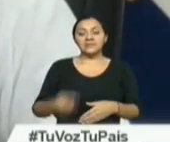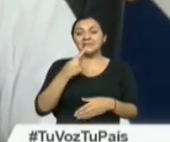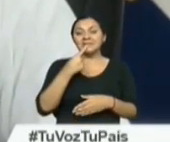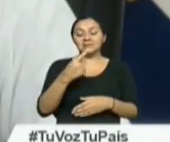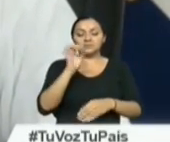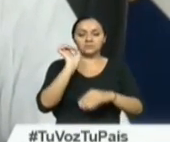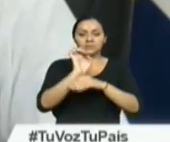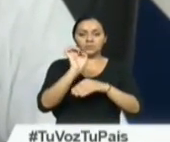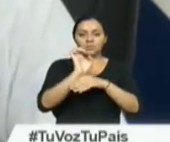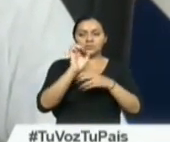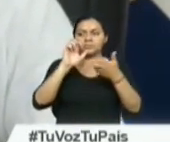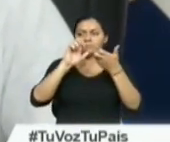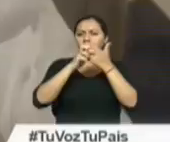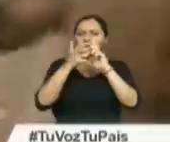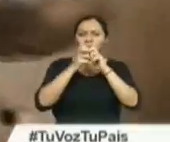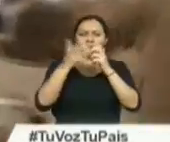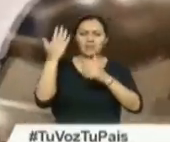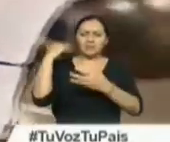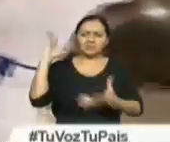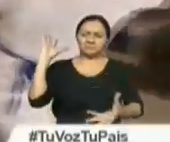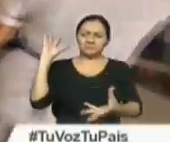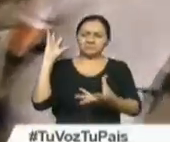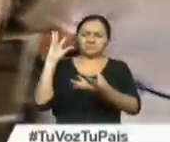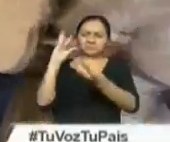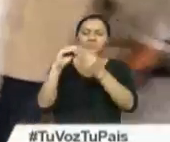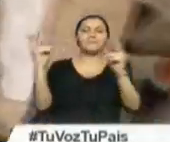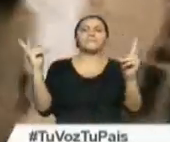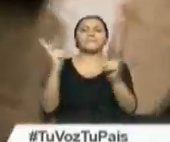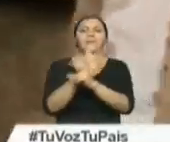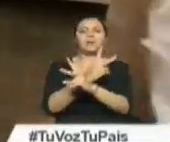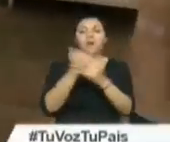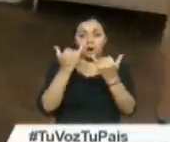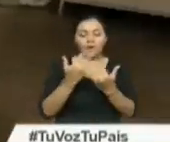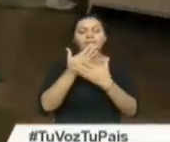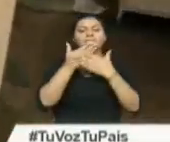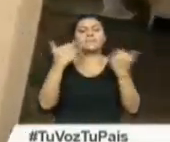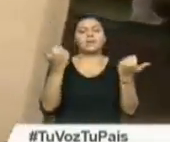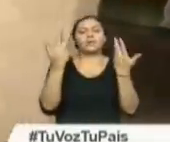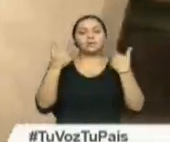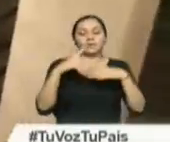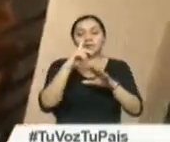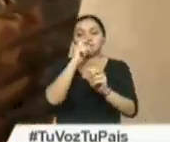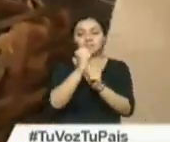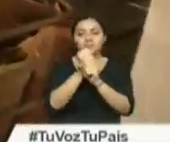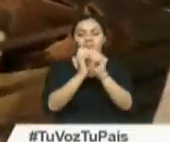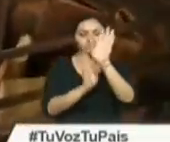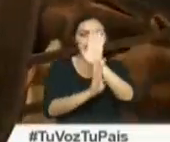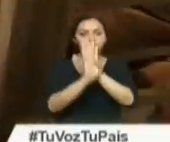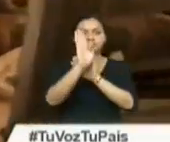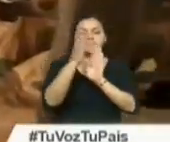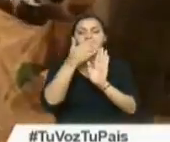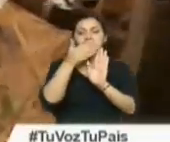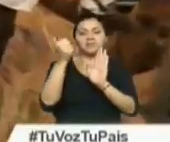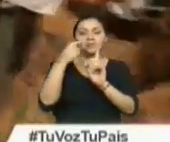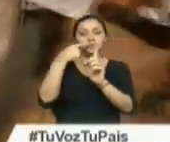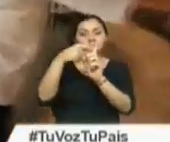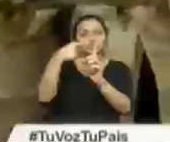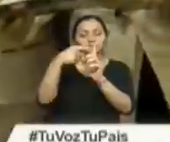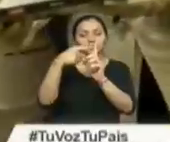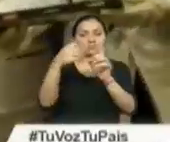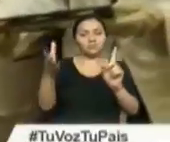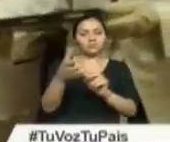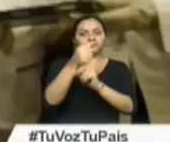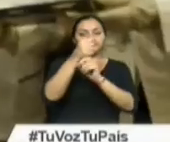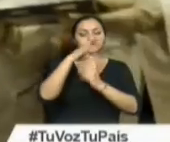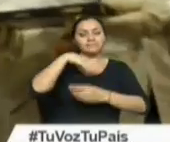Ecuador superó la tormenta perfecta y el decrecimiento de la tasa de desempleo representa una tendencia positiva para